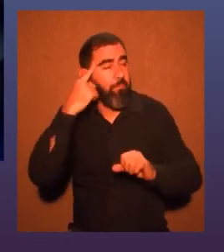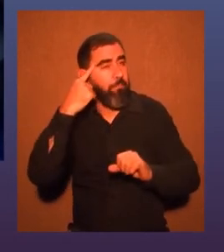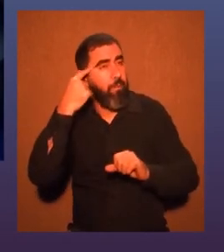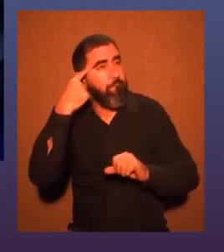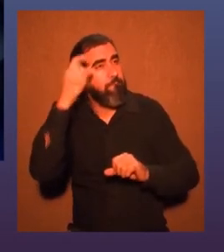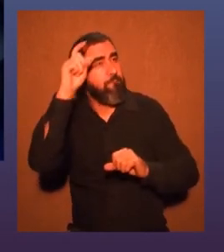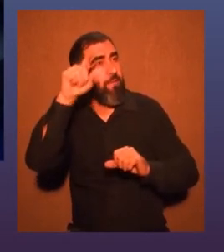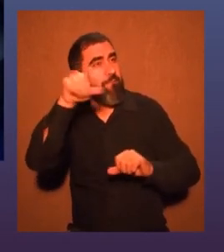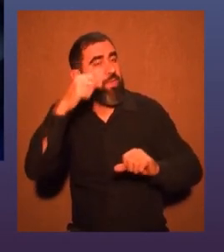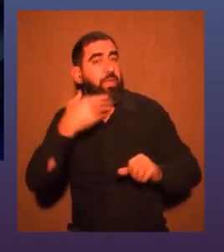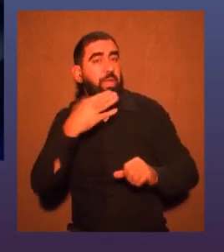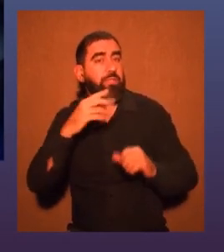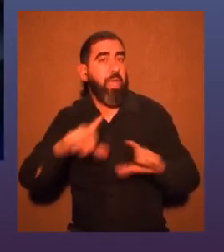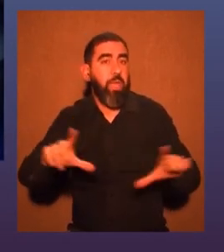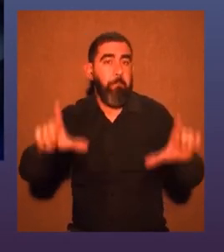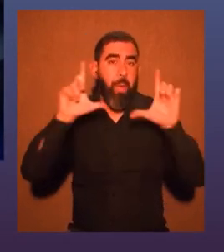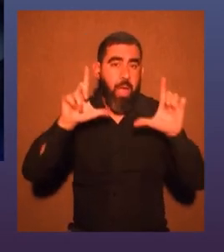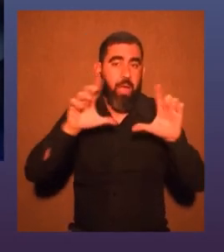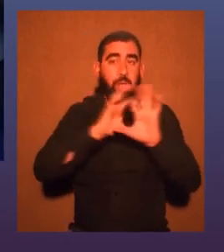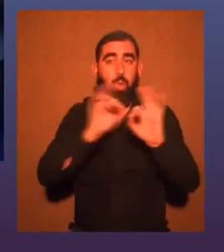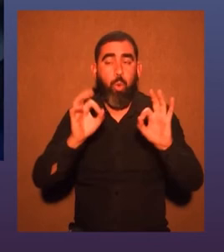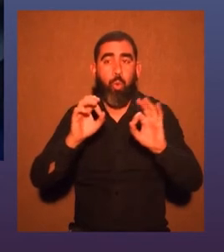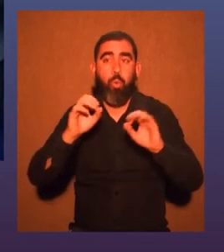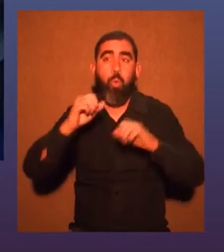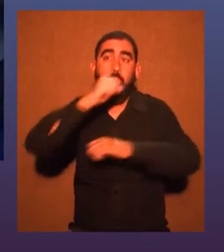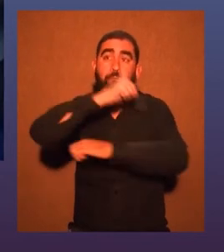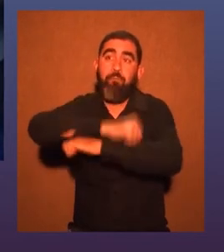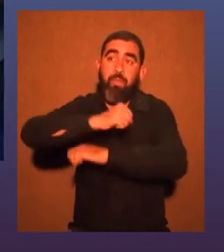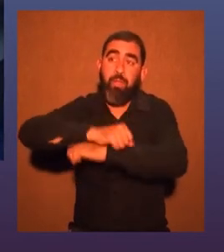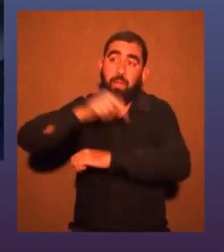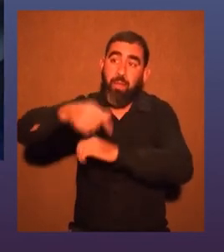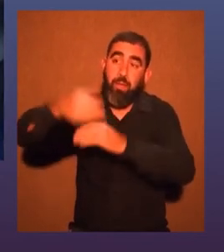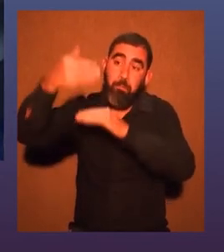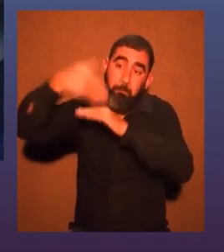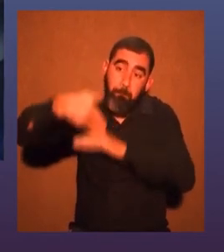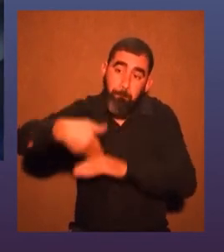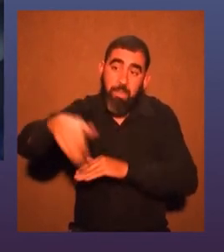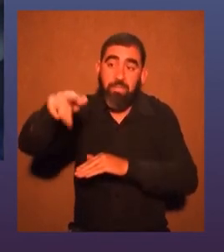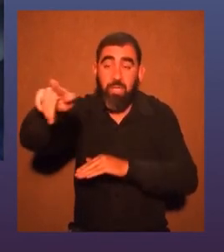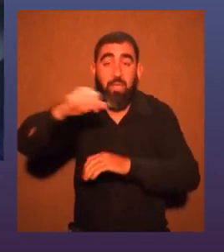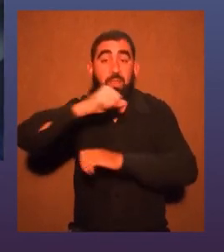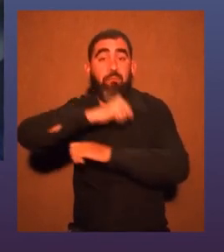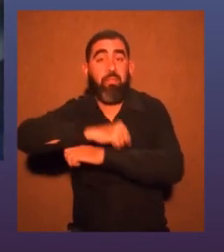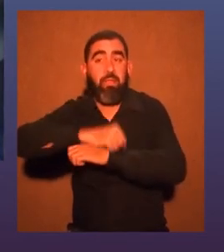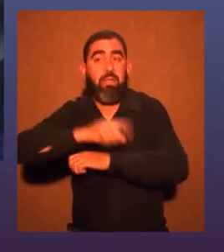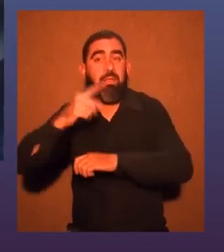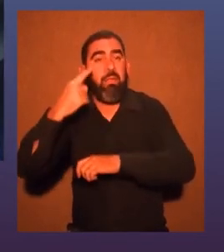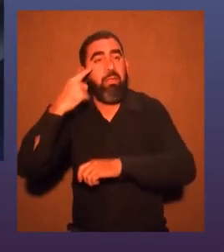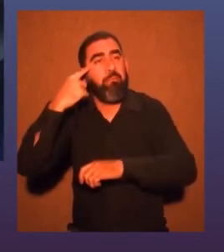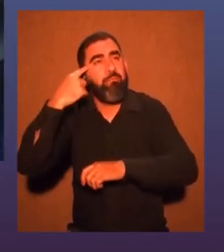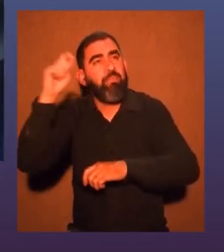imagen, como decía hoy Hugo, una persiana fue el punto de partida, ¿no? ¿Qué los inspira?